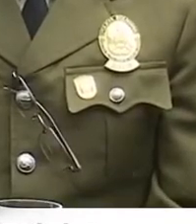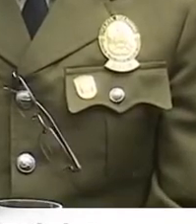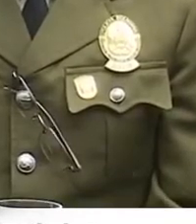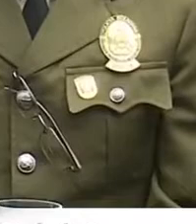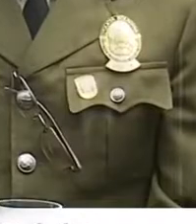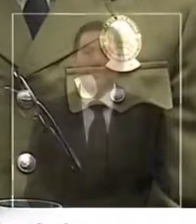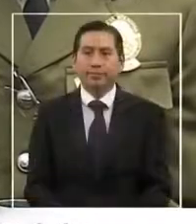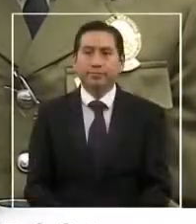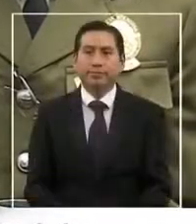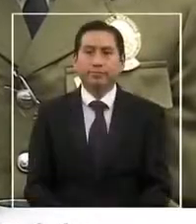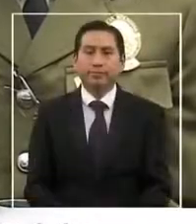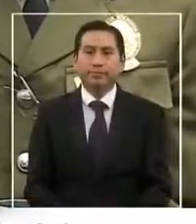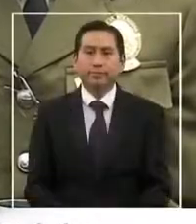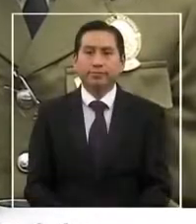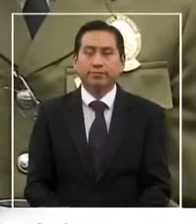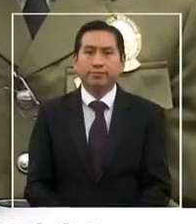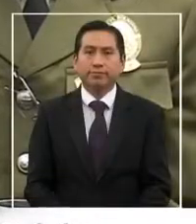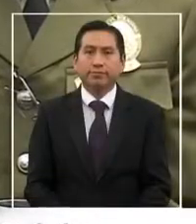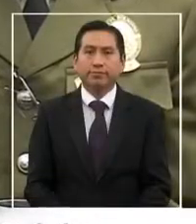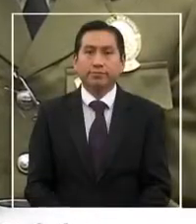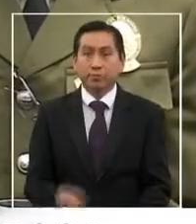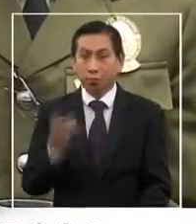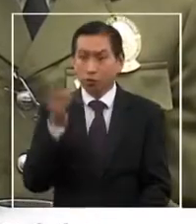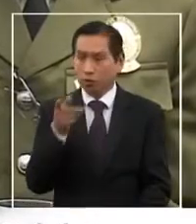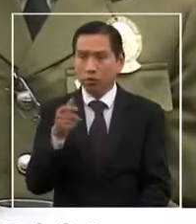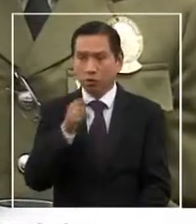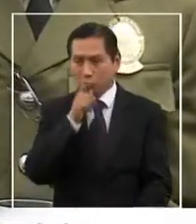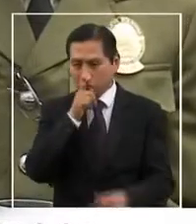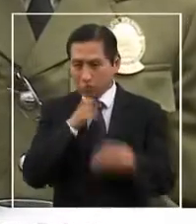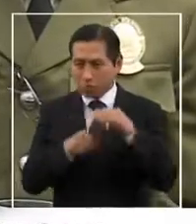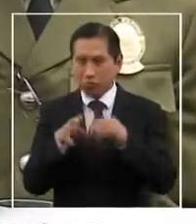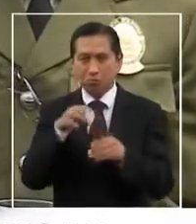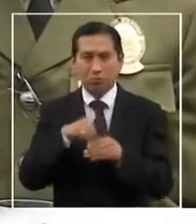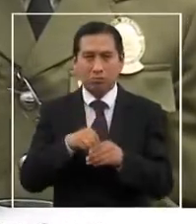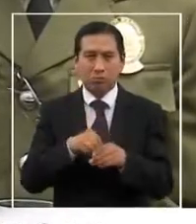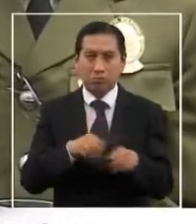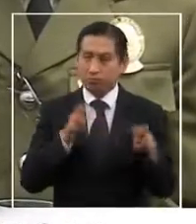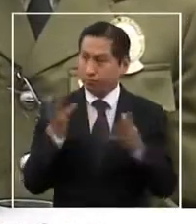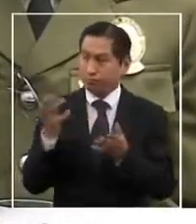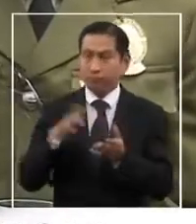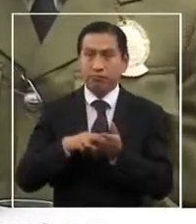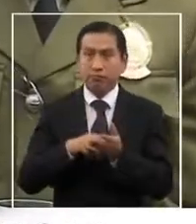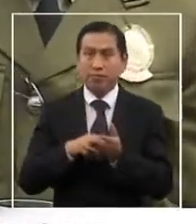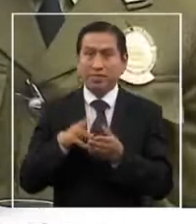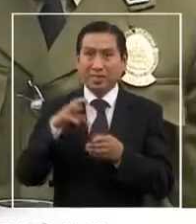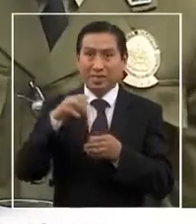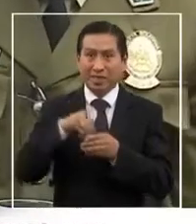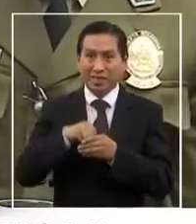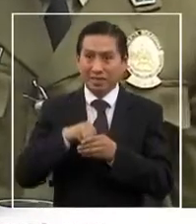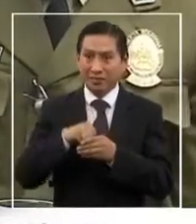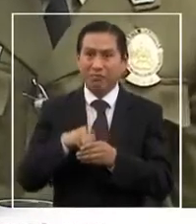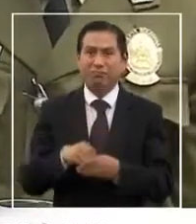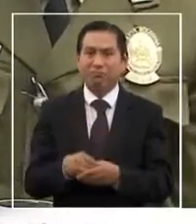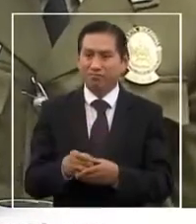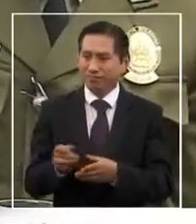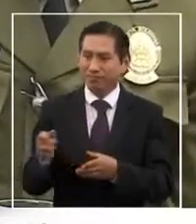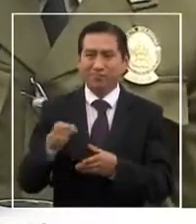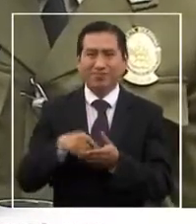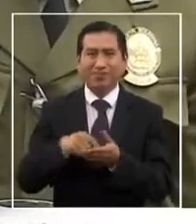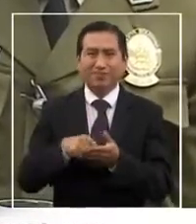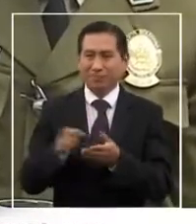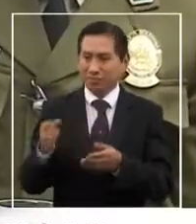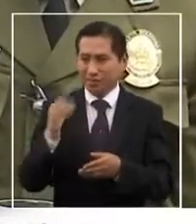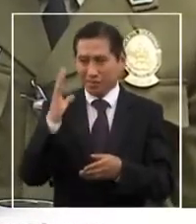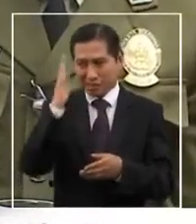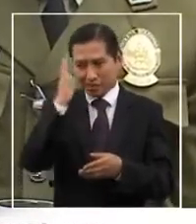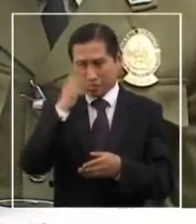narcotráfico. La droga estaba camuflada, como podrán ver aquí, en horcones. En esos bellos